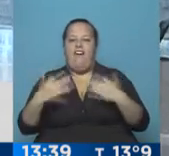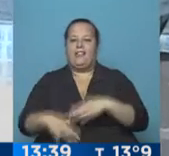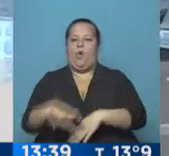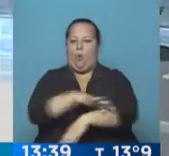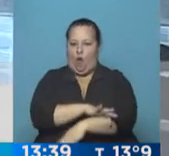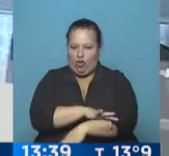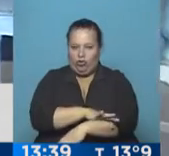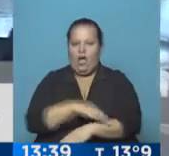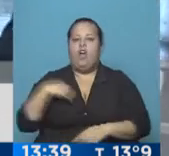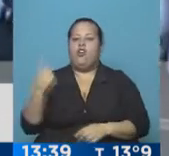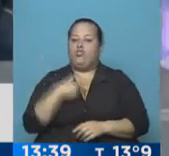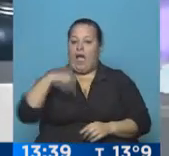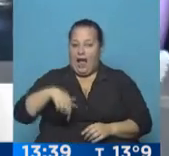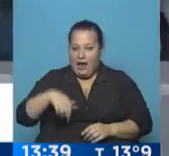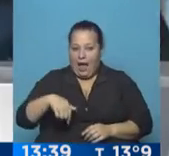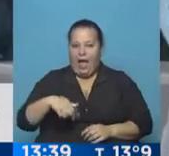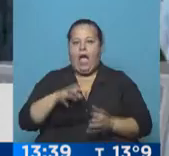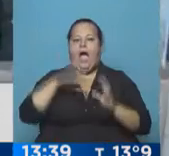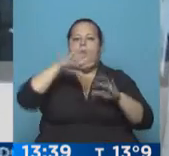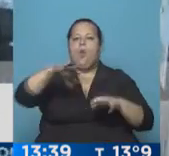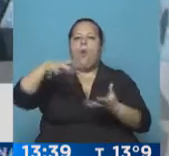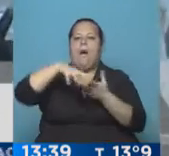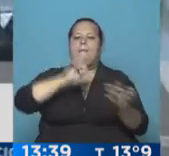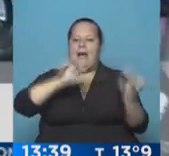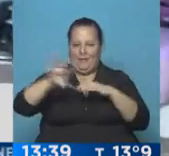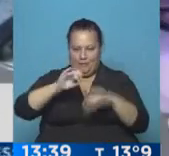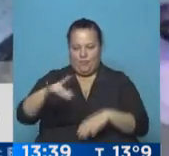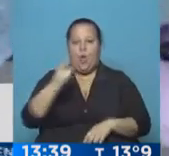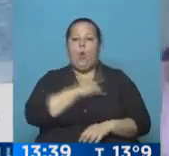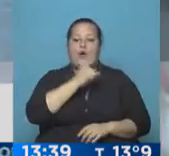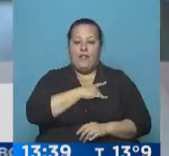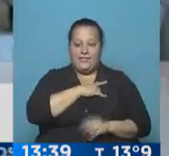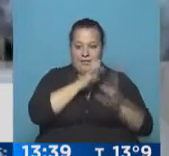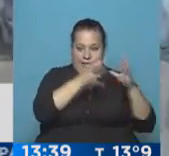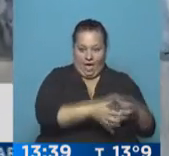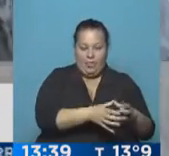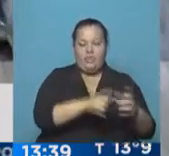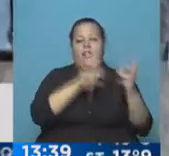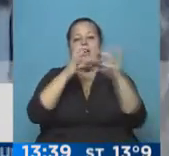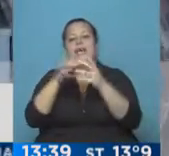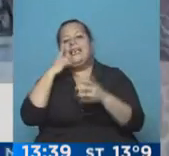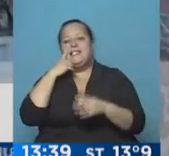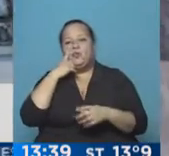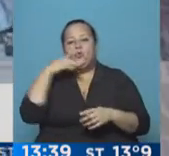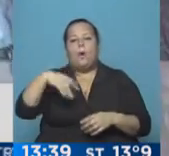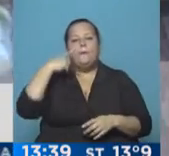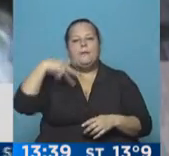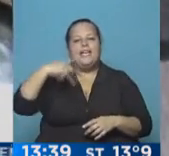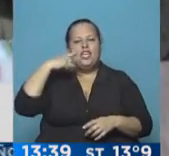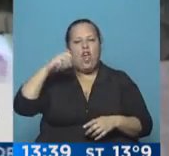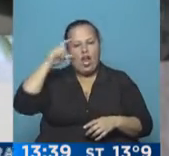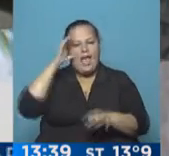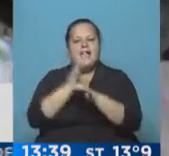hace nosotros acá tenemos el centro de evacuados en la universidad en el instituto millones que es